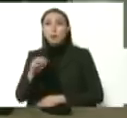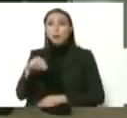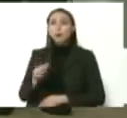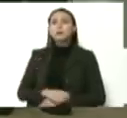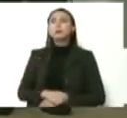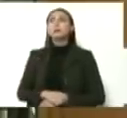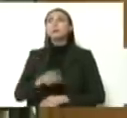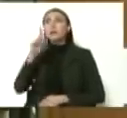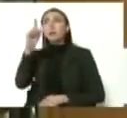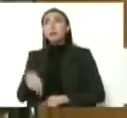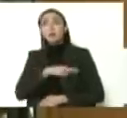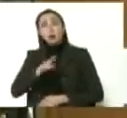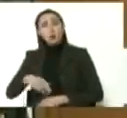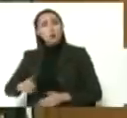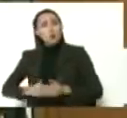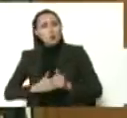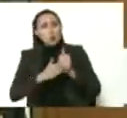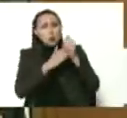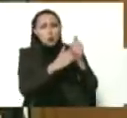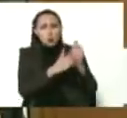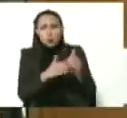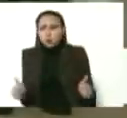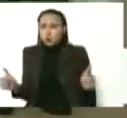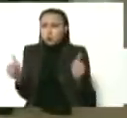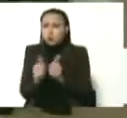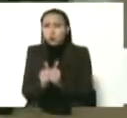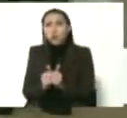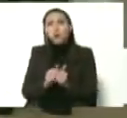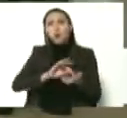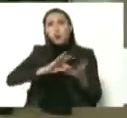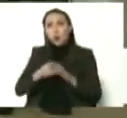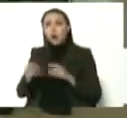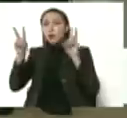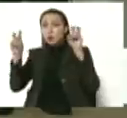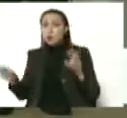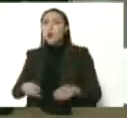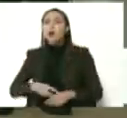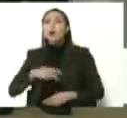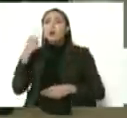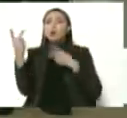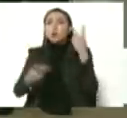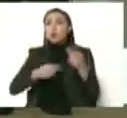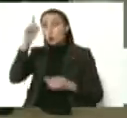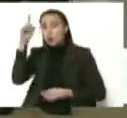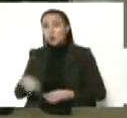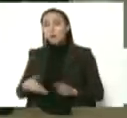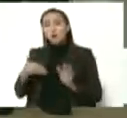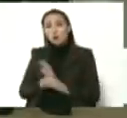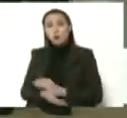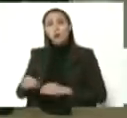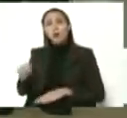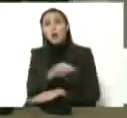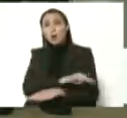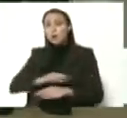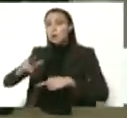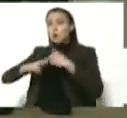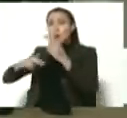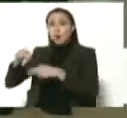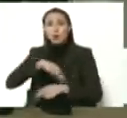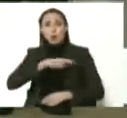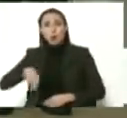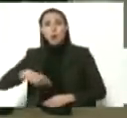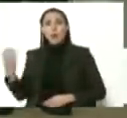Miranda, nuestras autoridades de la misión Barrio Nuevo, Barrio Tricolor, del Ministerio de Obras Públicas, de Construpatria, nuestra